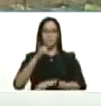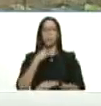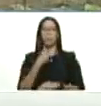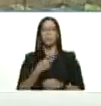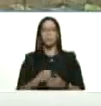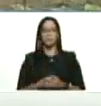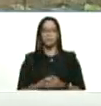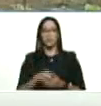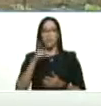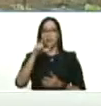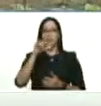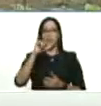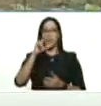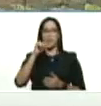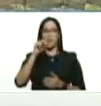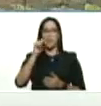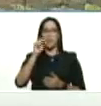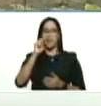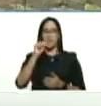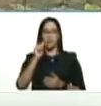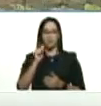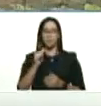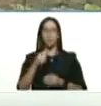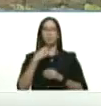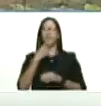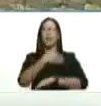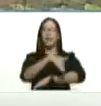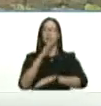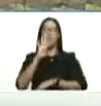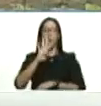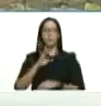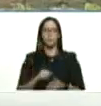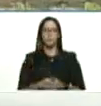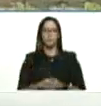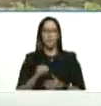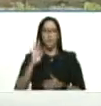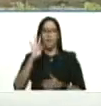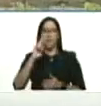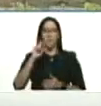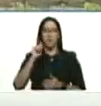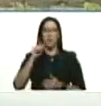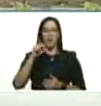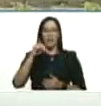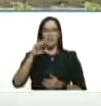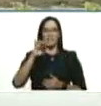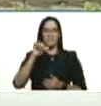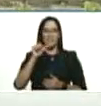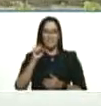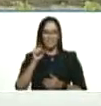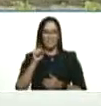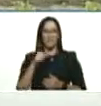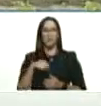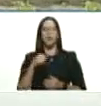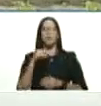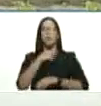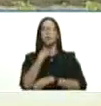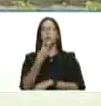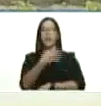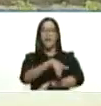Liliana Bazán, vocera de la calle 4, Francis Pérez, vocera de la calle 5,